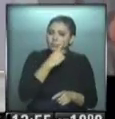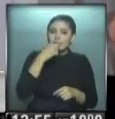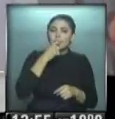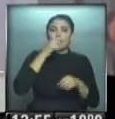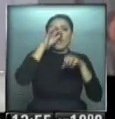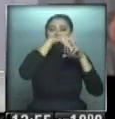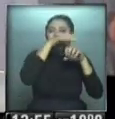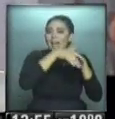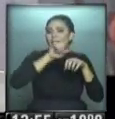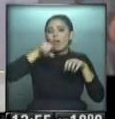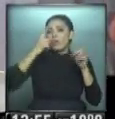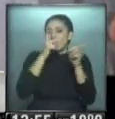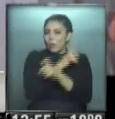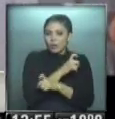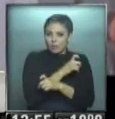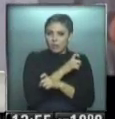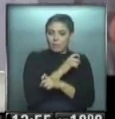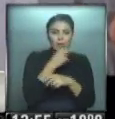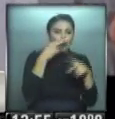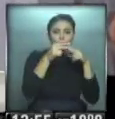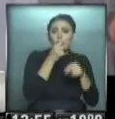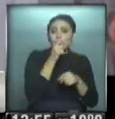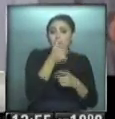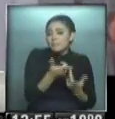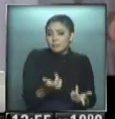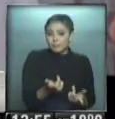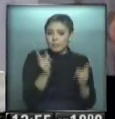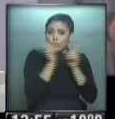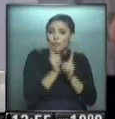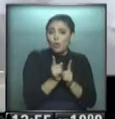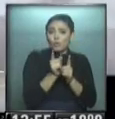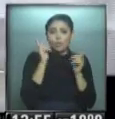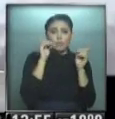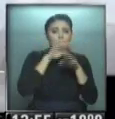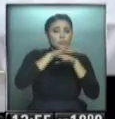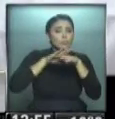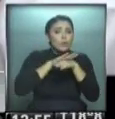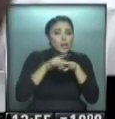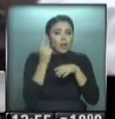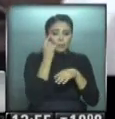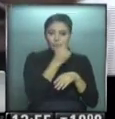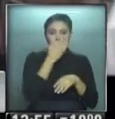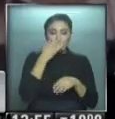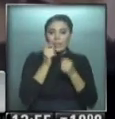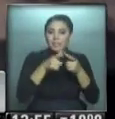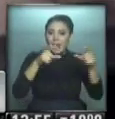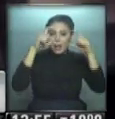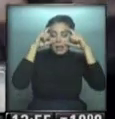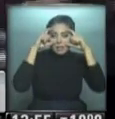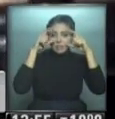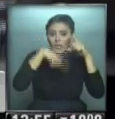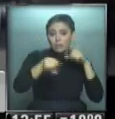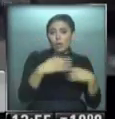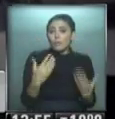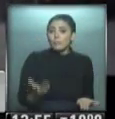catarata o pterigión que son operaciones muy sencillas muy simples se corrige la visión se le da los lentes que necesitan y